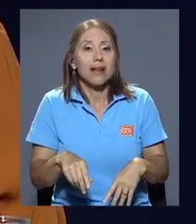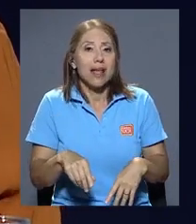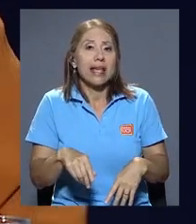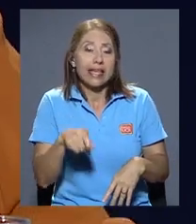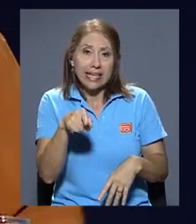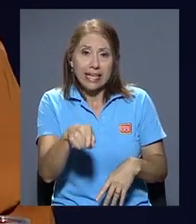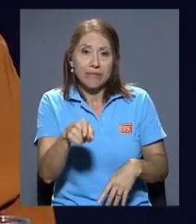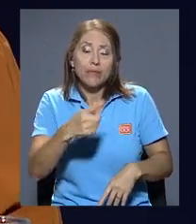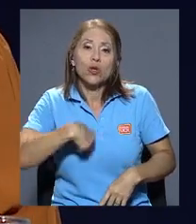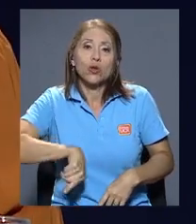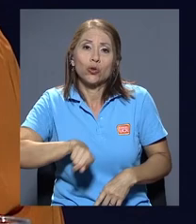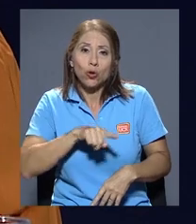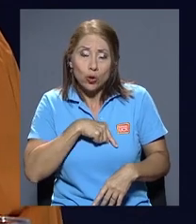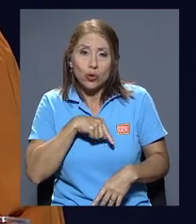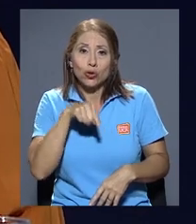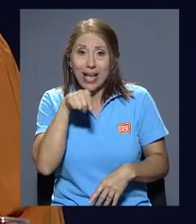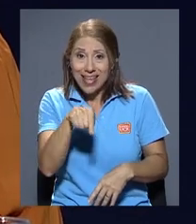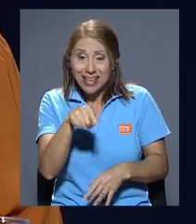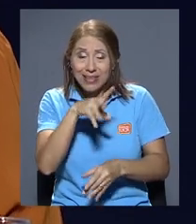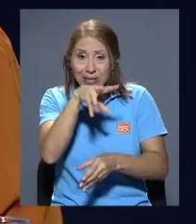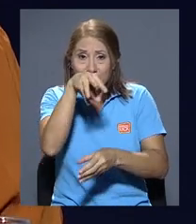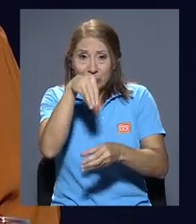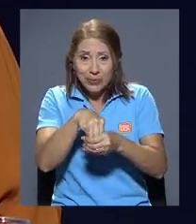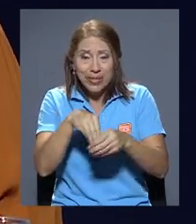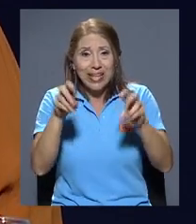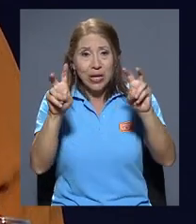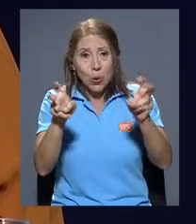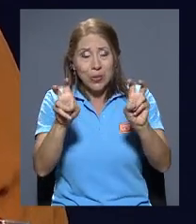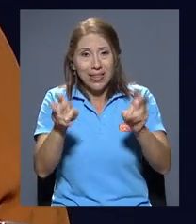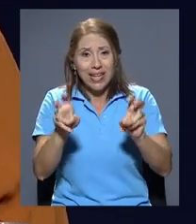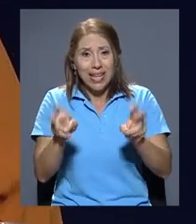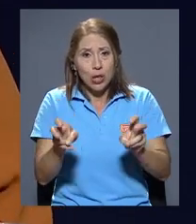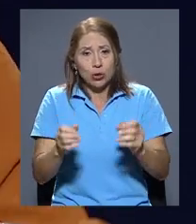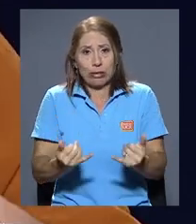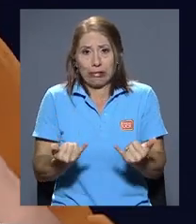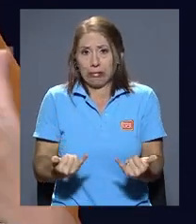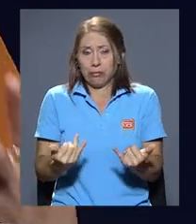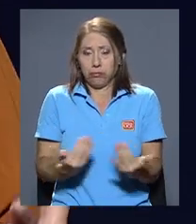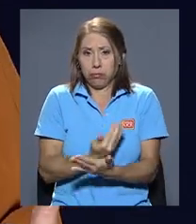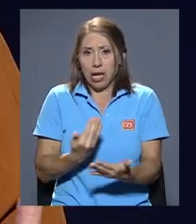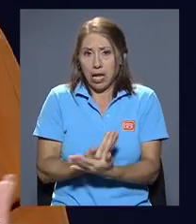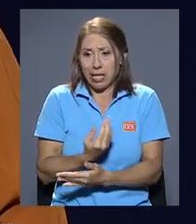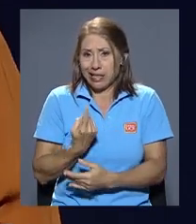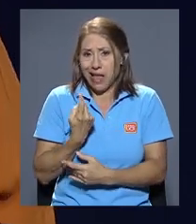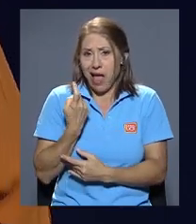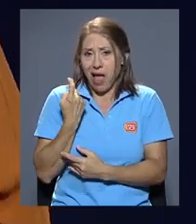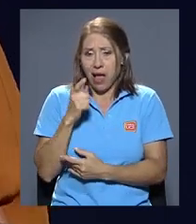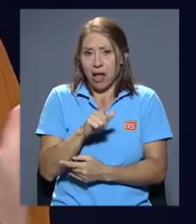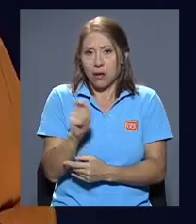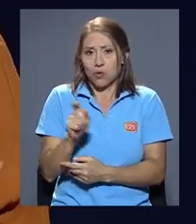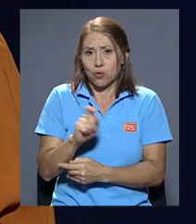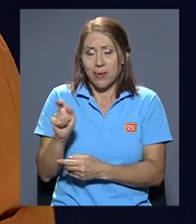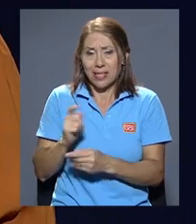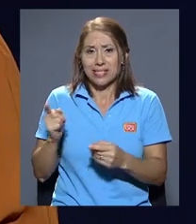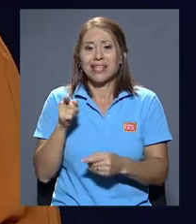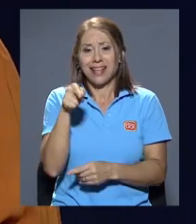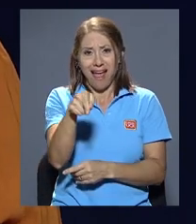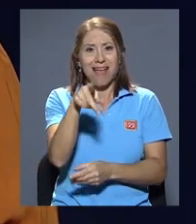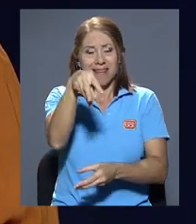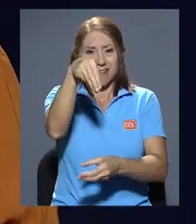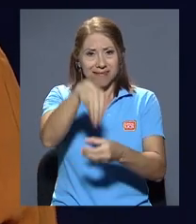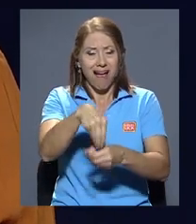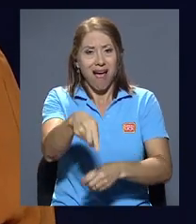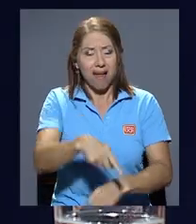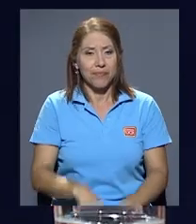de hecho tratamos contenidos en la obra que son vigentes, que son de hace algunos meses, que allí están